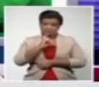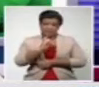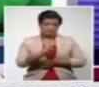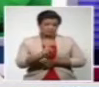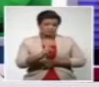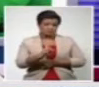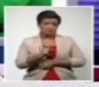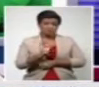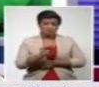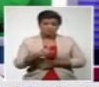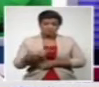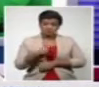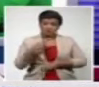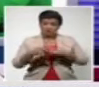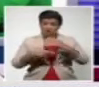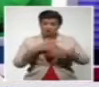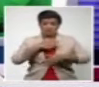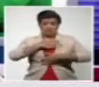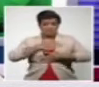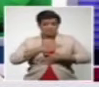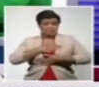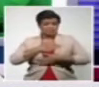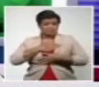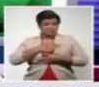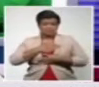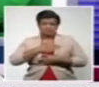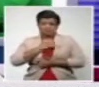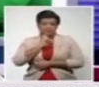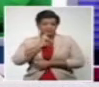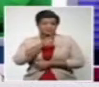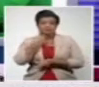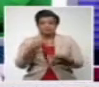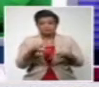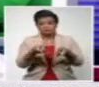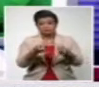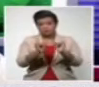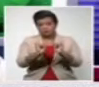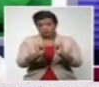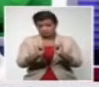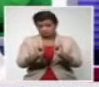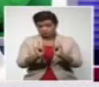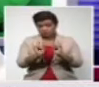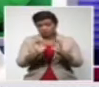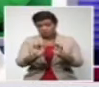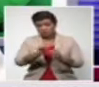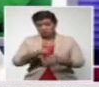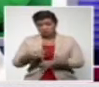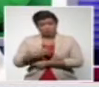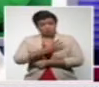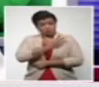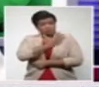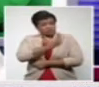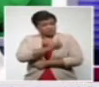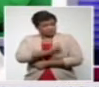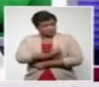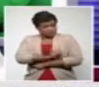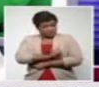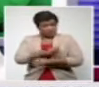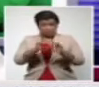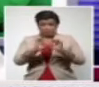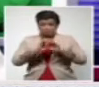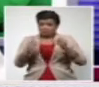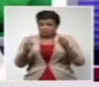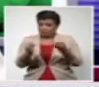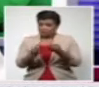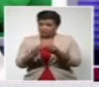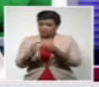de reanimación que se realizaron. Nuevamente tenemos que lamentar y dar las condolencias a sus